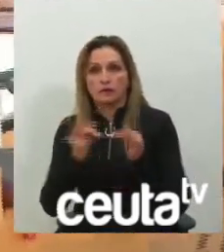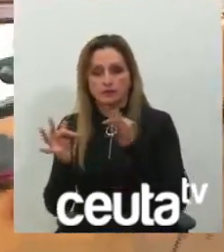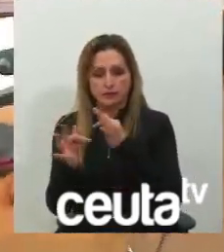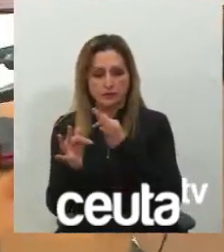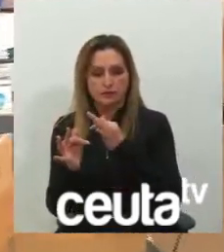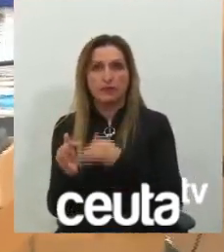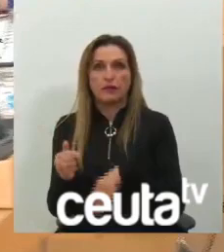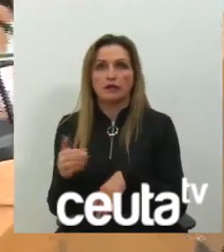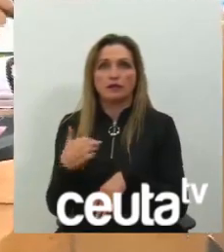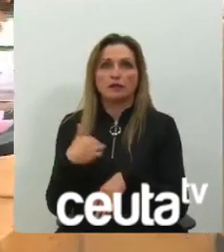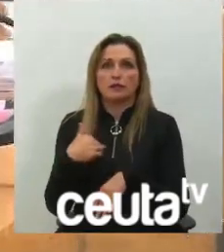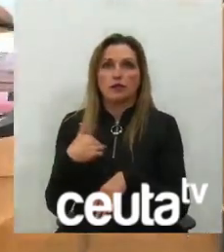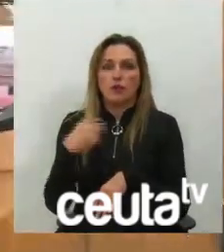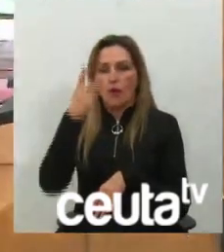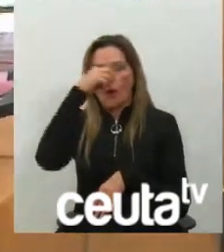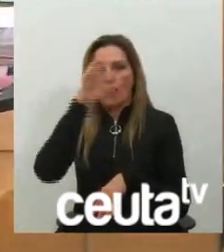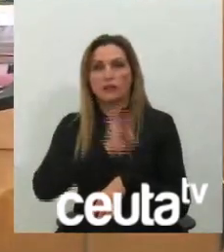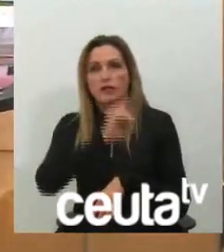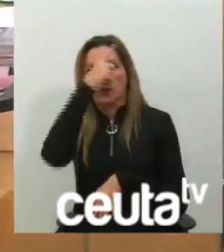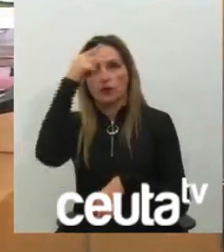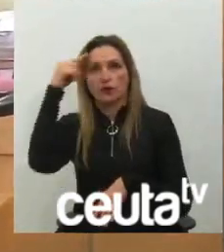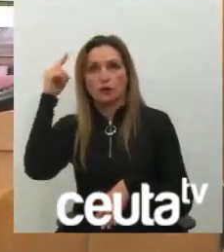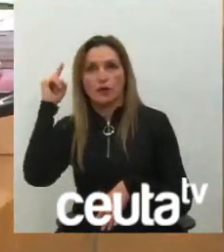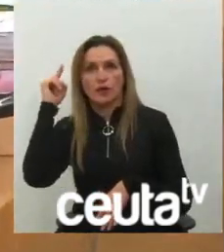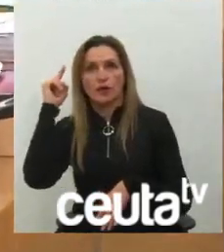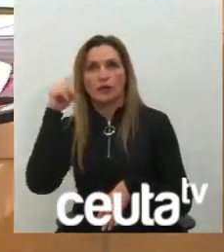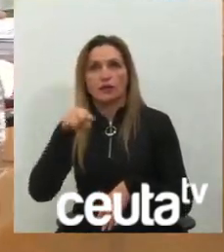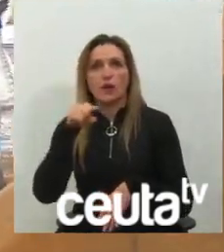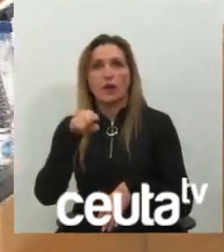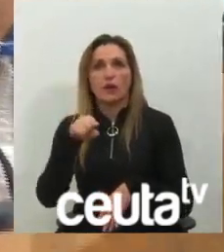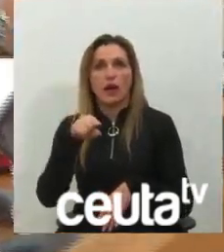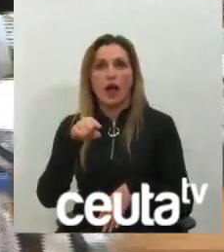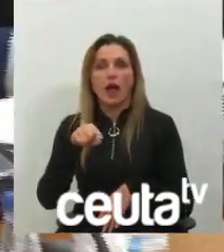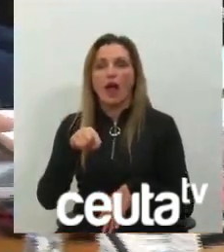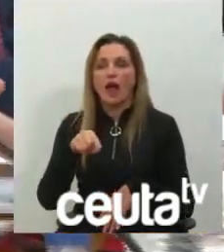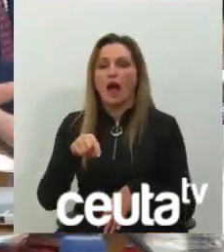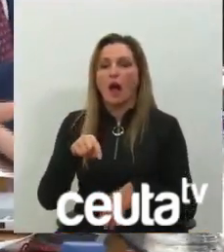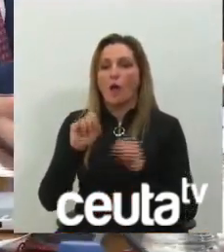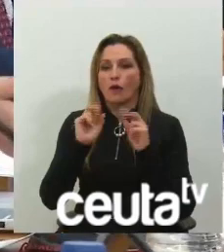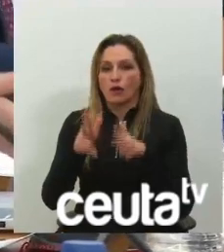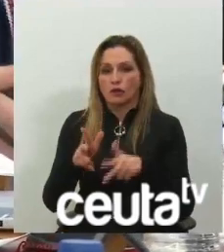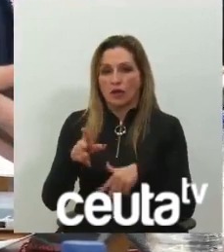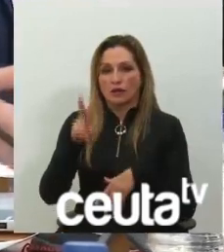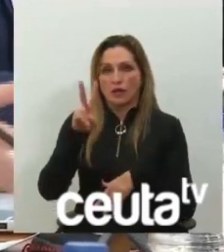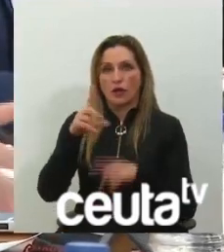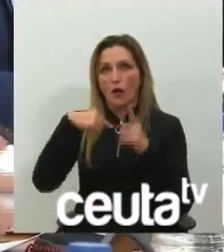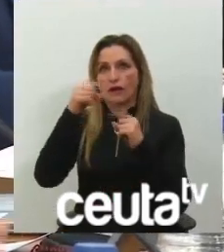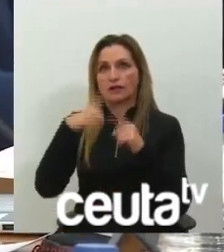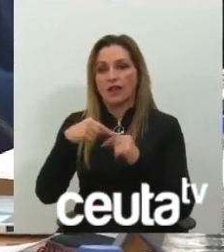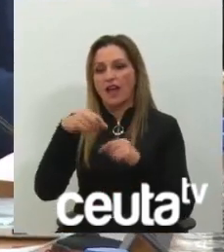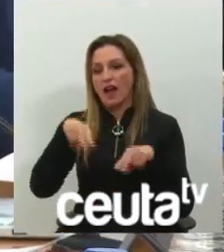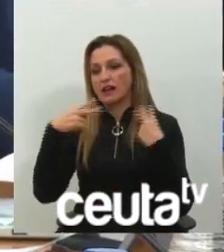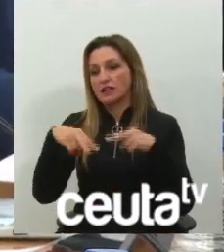madre mía señor retomen pues si usted haya ido a un ibi de dos estrellas a qué restaurante y ver porque los